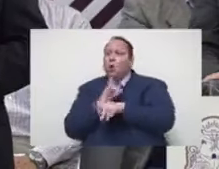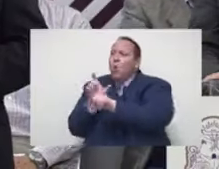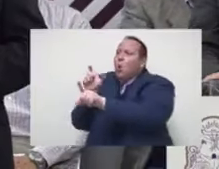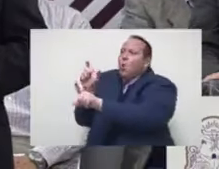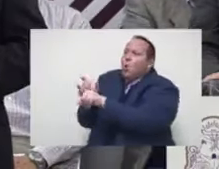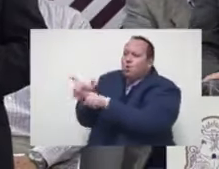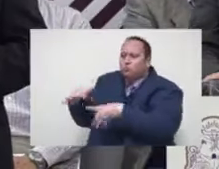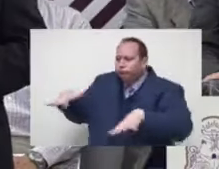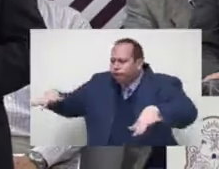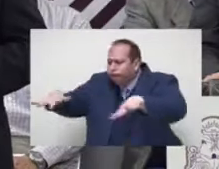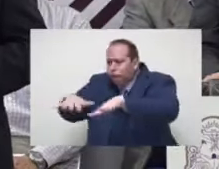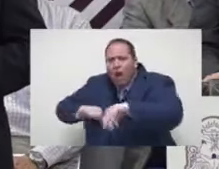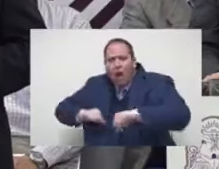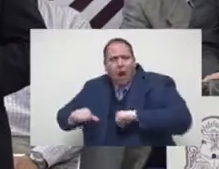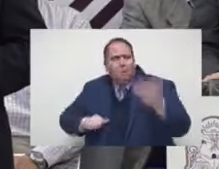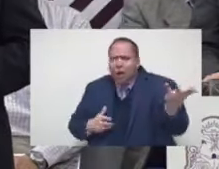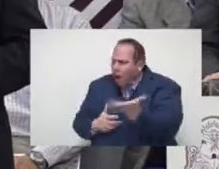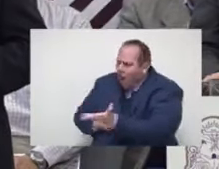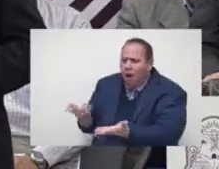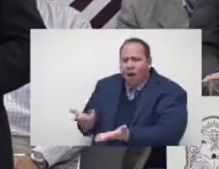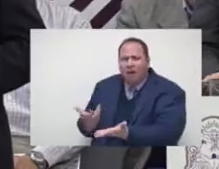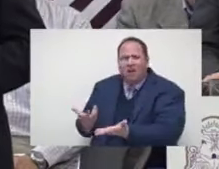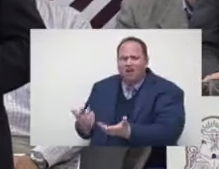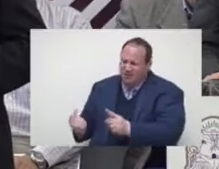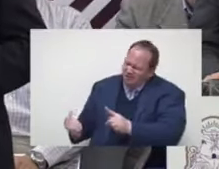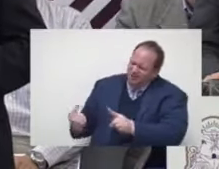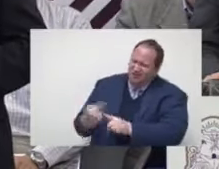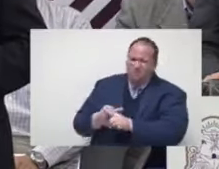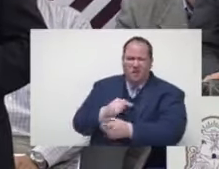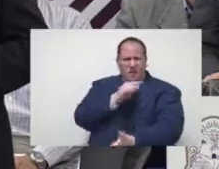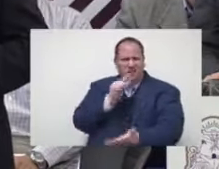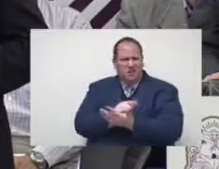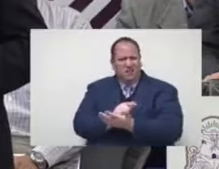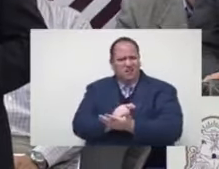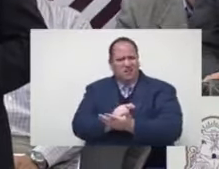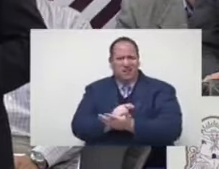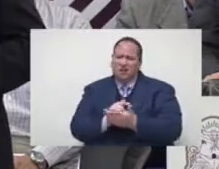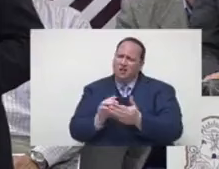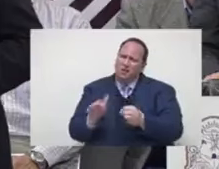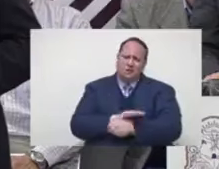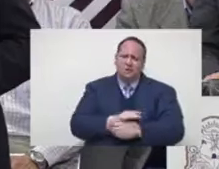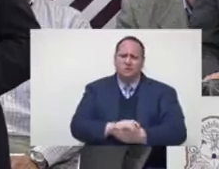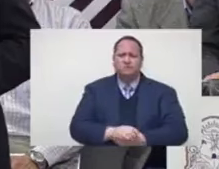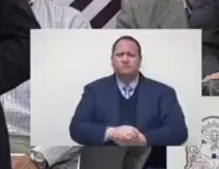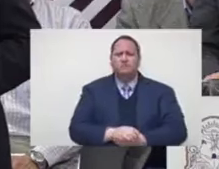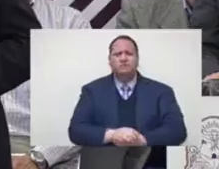rindan cuentas de esa actividad, o sea, completamente fuera del margen de la ley. ¿Sí?